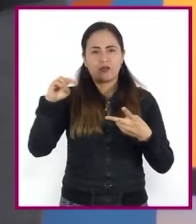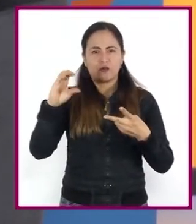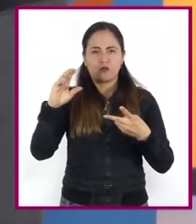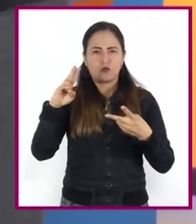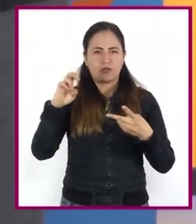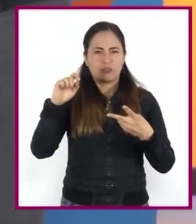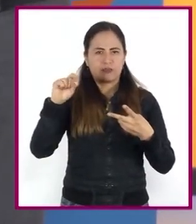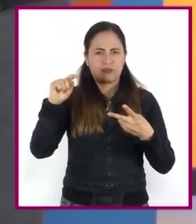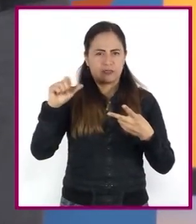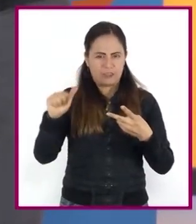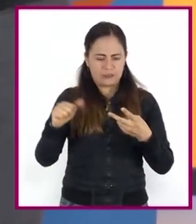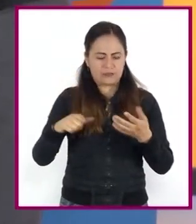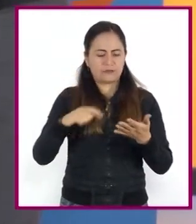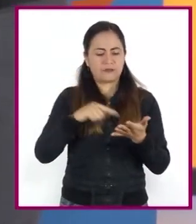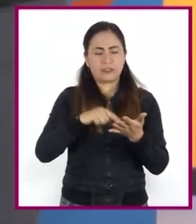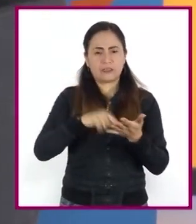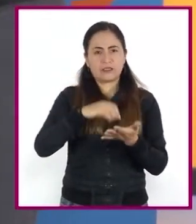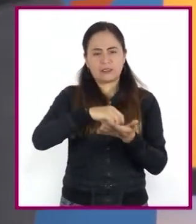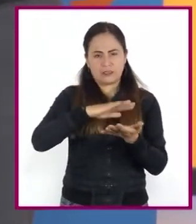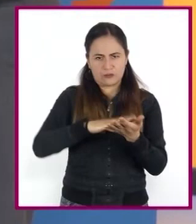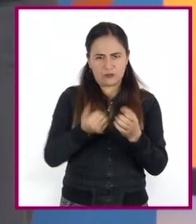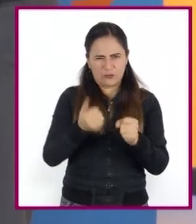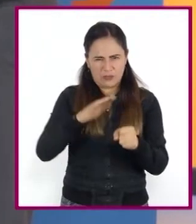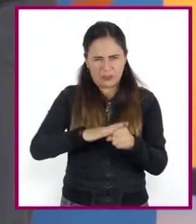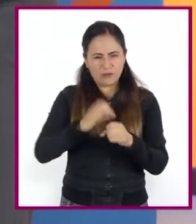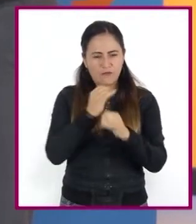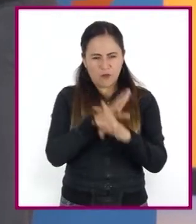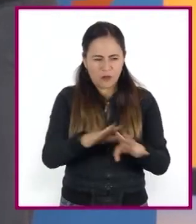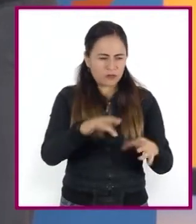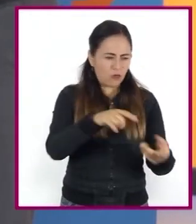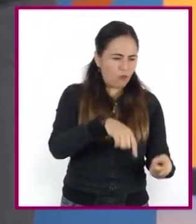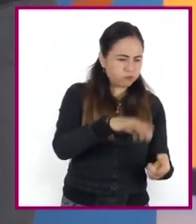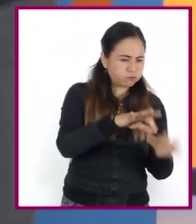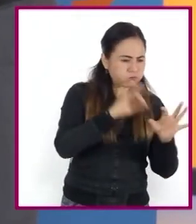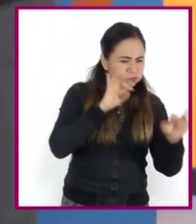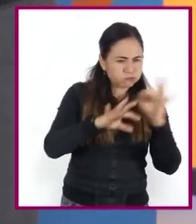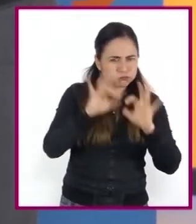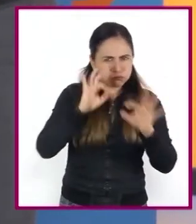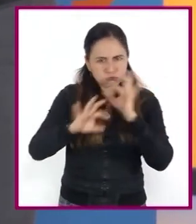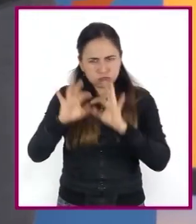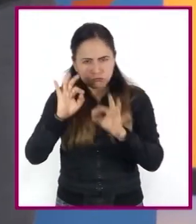para recolectar información. Como observaron, recolectar